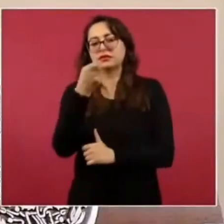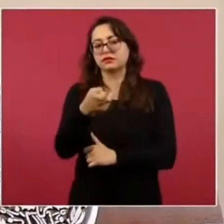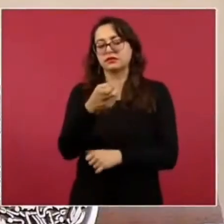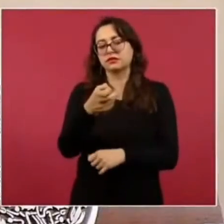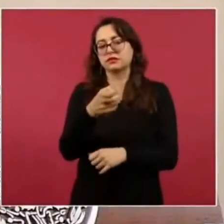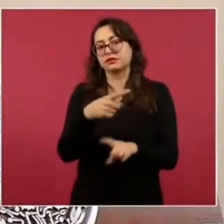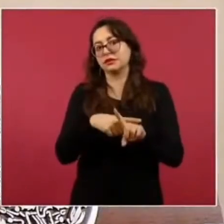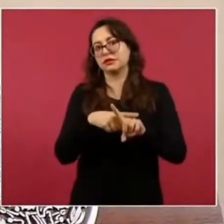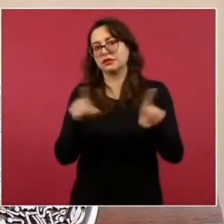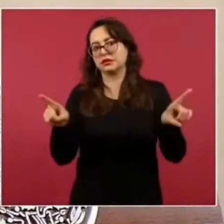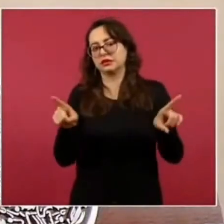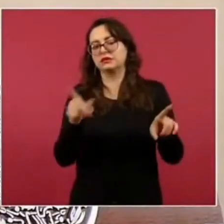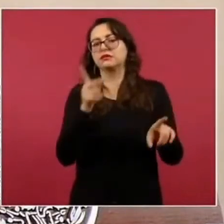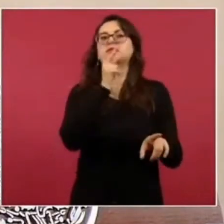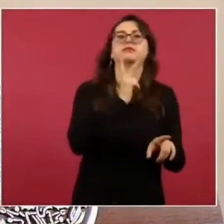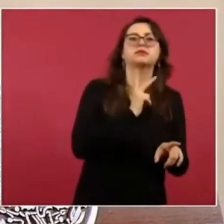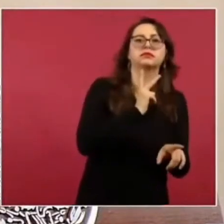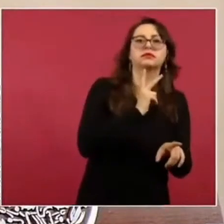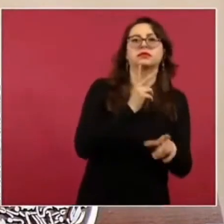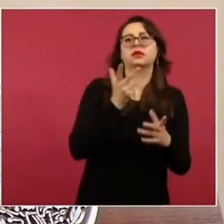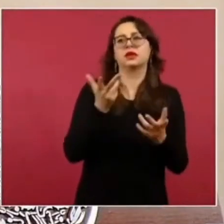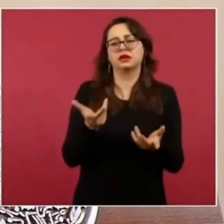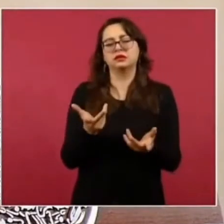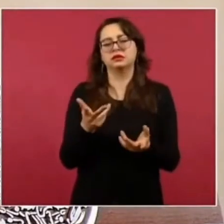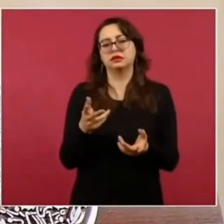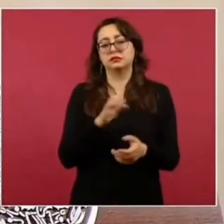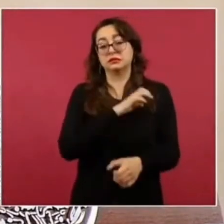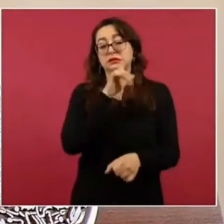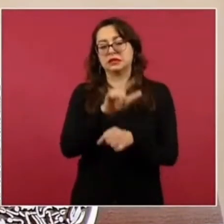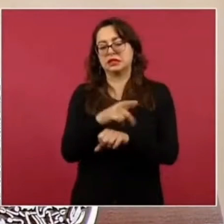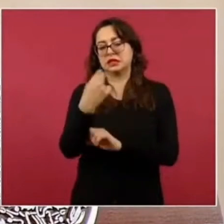coquizadoras. Cada planta de esta